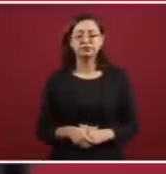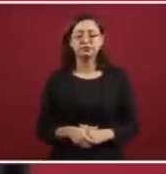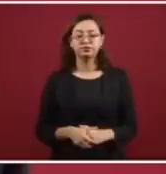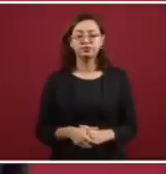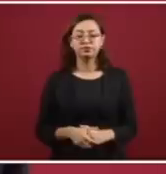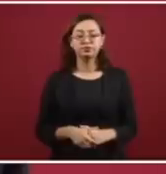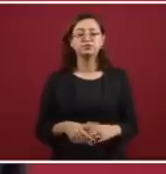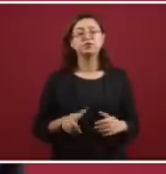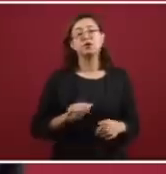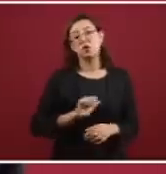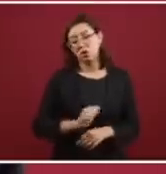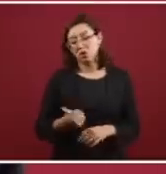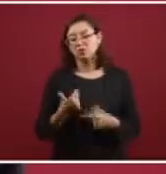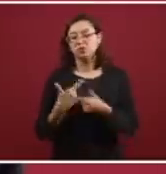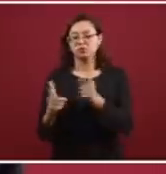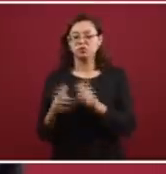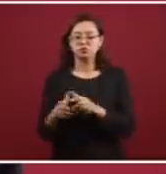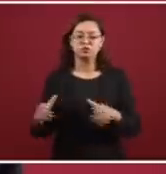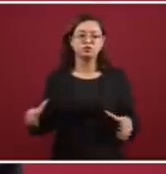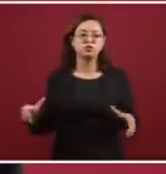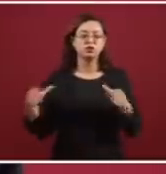el carrancismo,